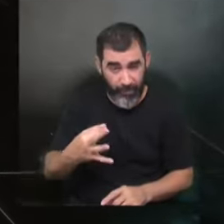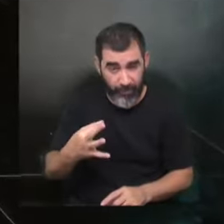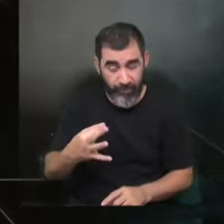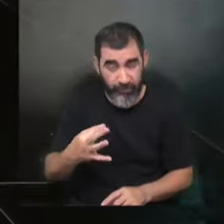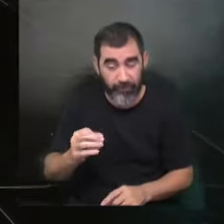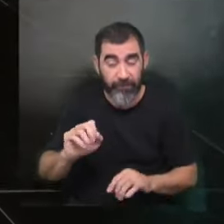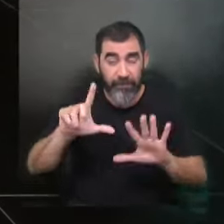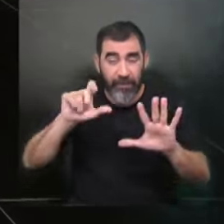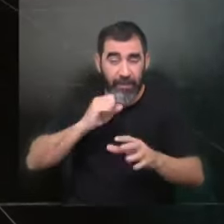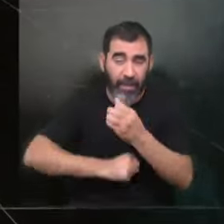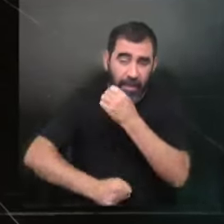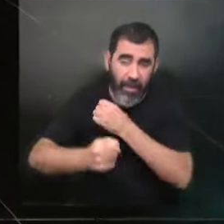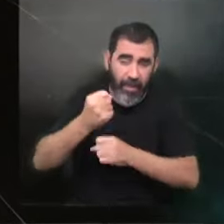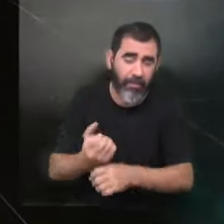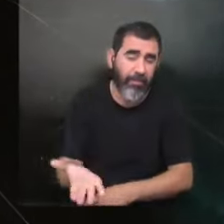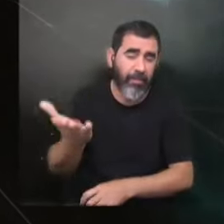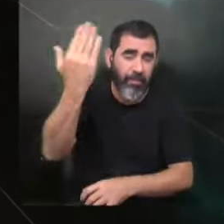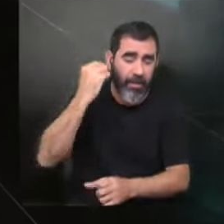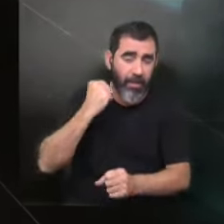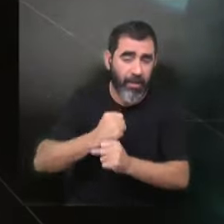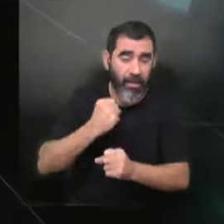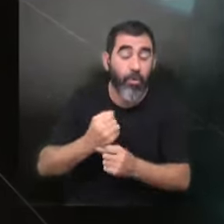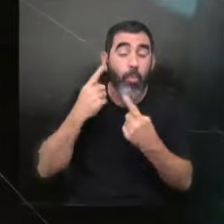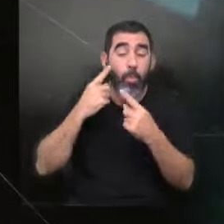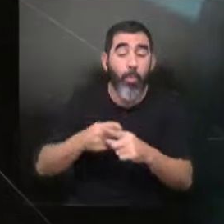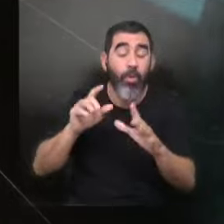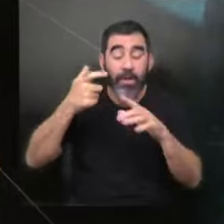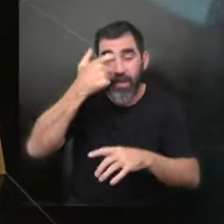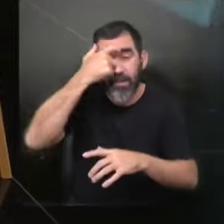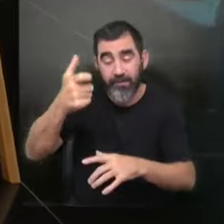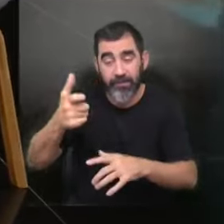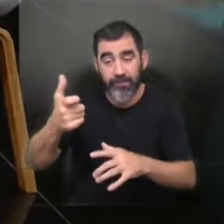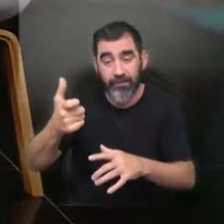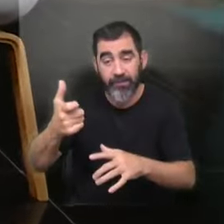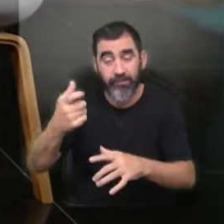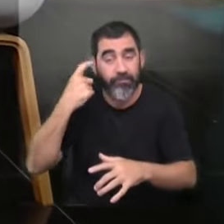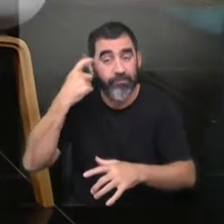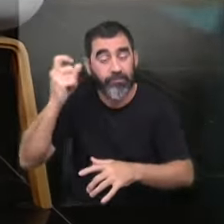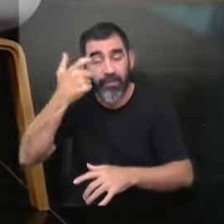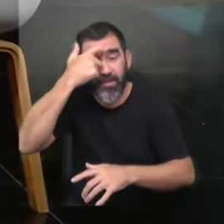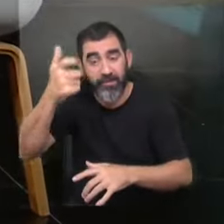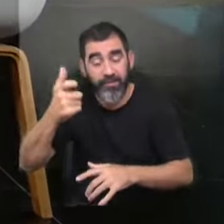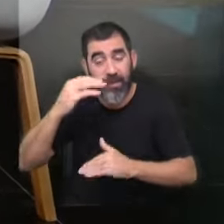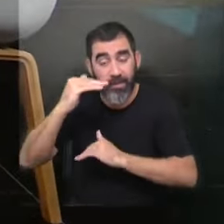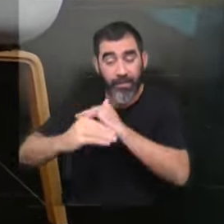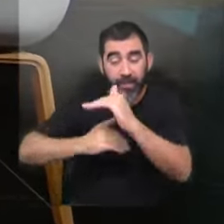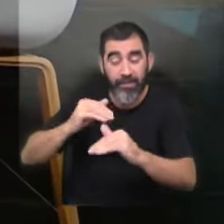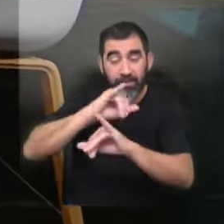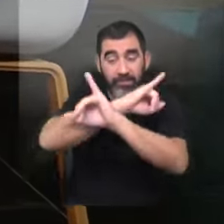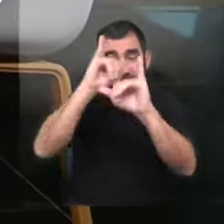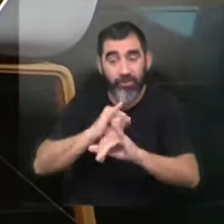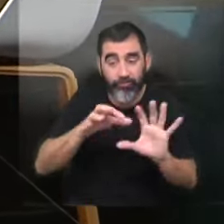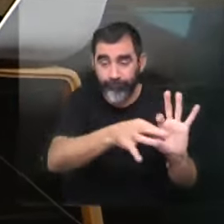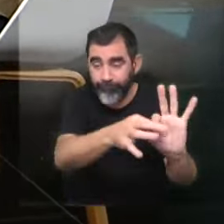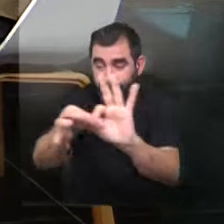70 y pico años que venimos trabajando porque la ciencia es una... Por esa idea de que la ciencia y el desarrollo y la paz son